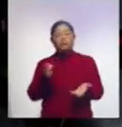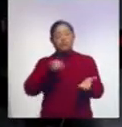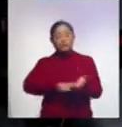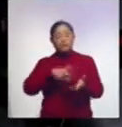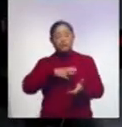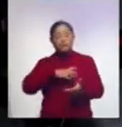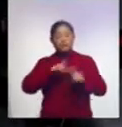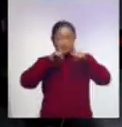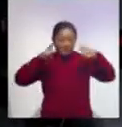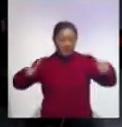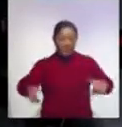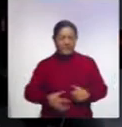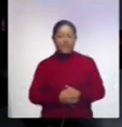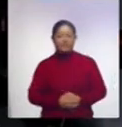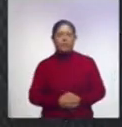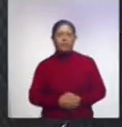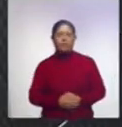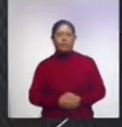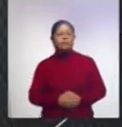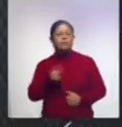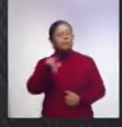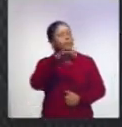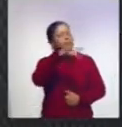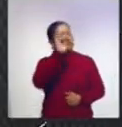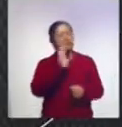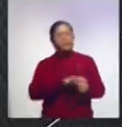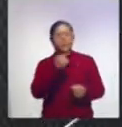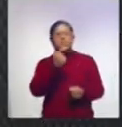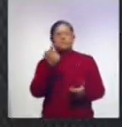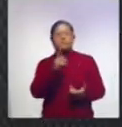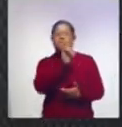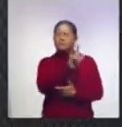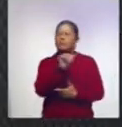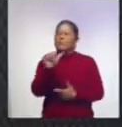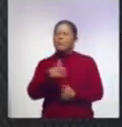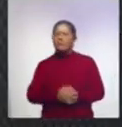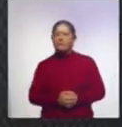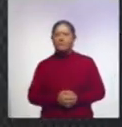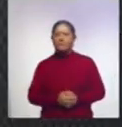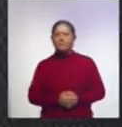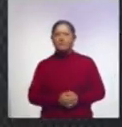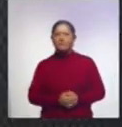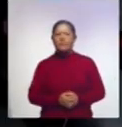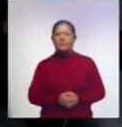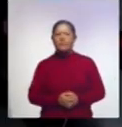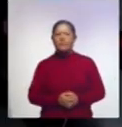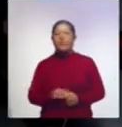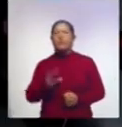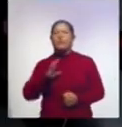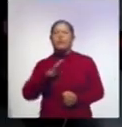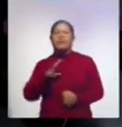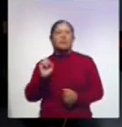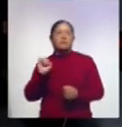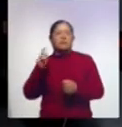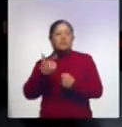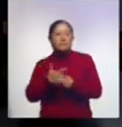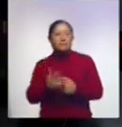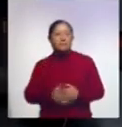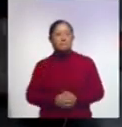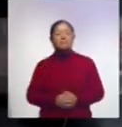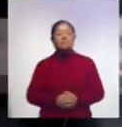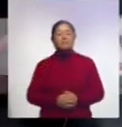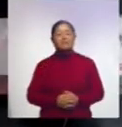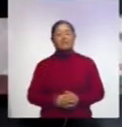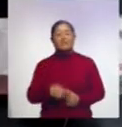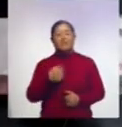Acuitlapilco. ¿Y por qué escogieron la Laguna de Acuitlapilco? ¿Hay alguna razón en especial? Sí, nosotros estamos trabajando